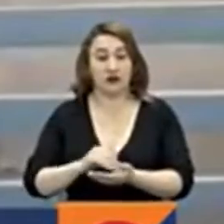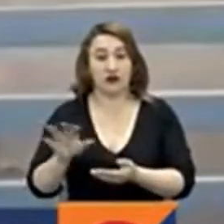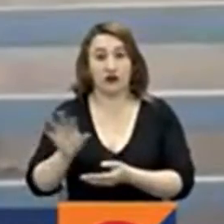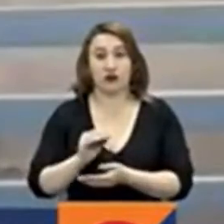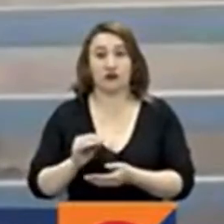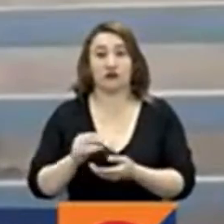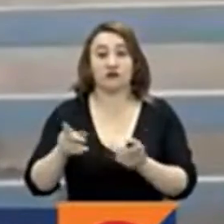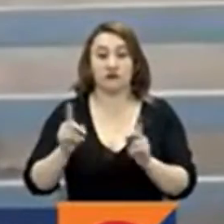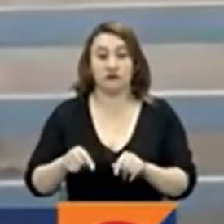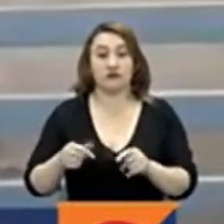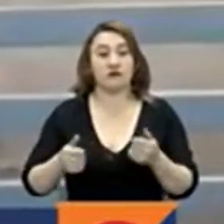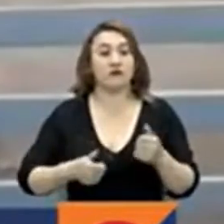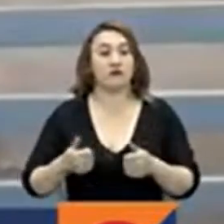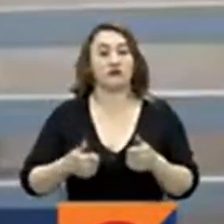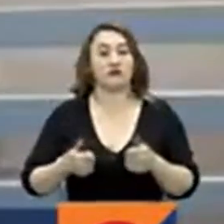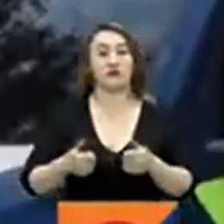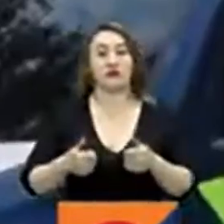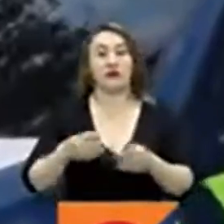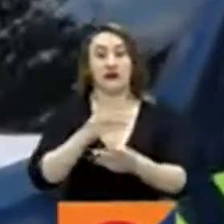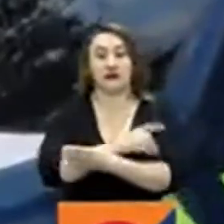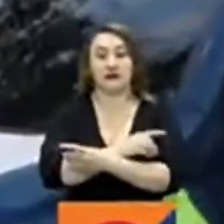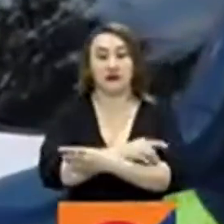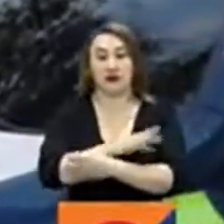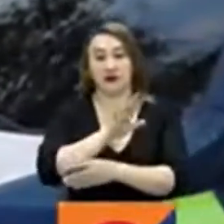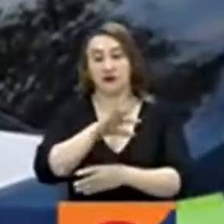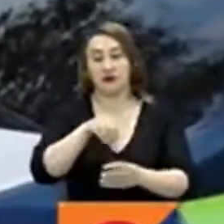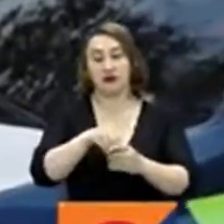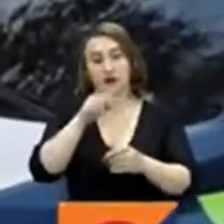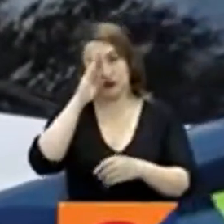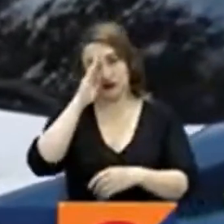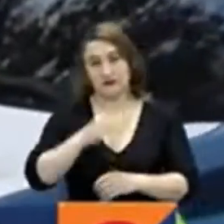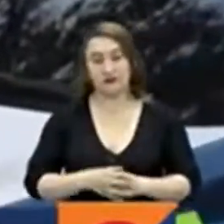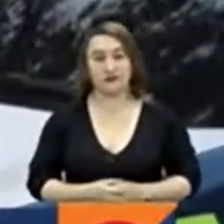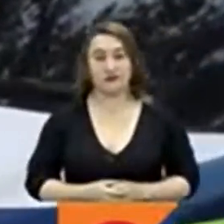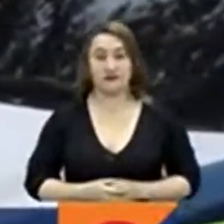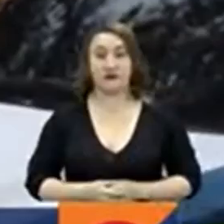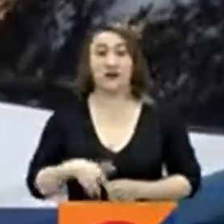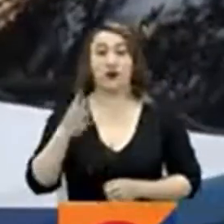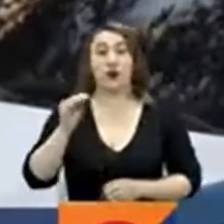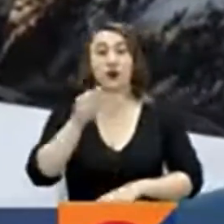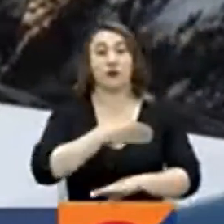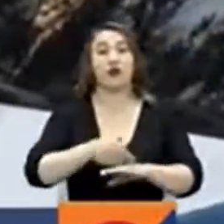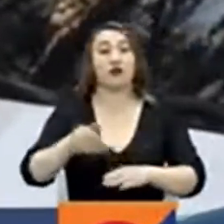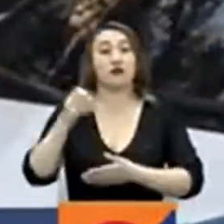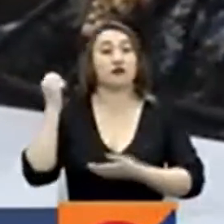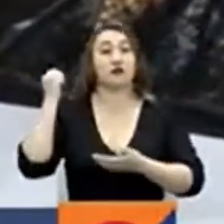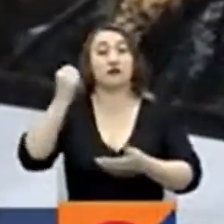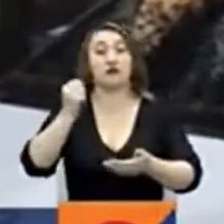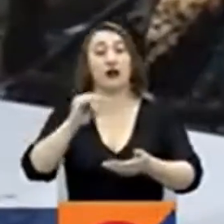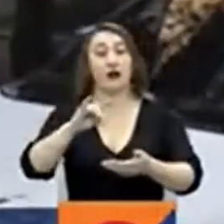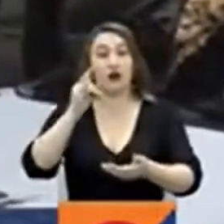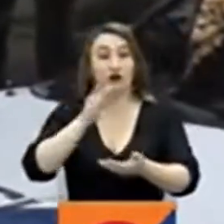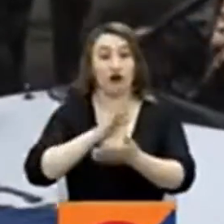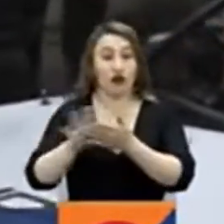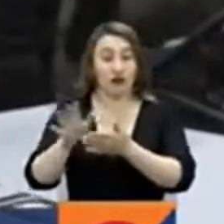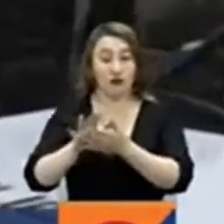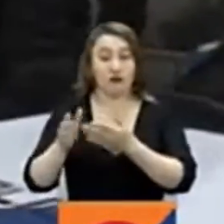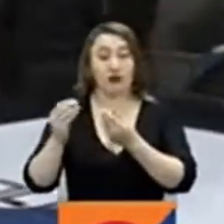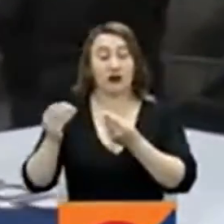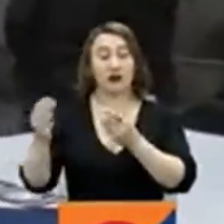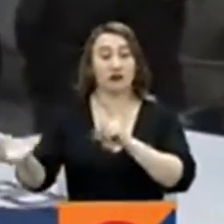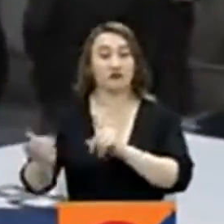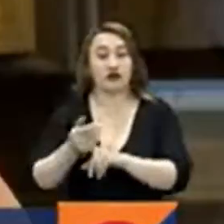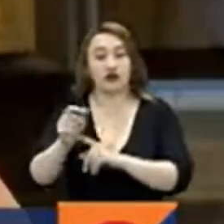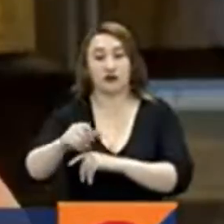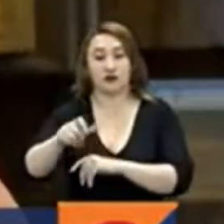también la parte interna disciplinaria por parte de la policía. Hay 50 millones de pesos de recompensa por información que ayude a recapturar a los